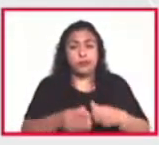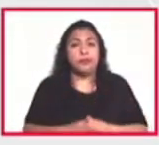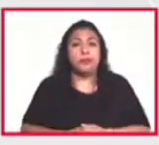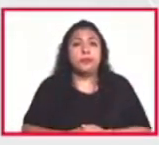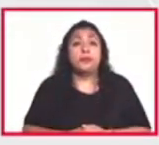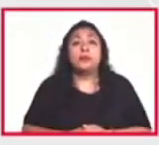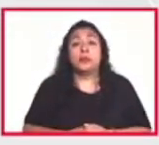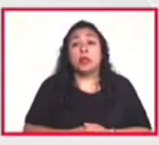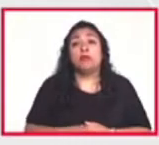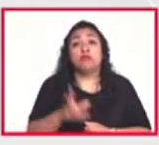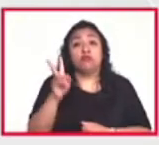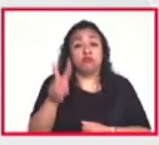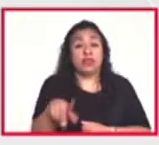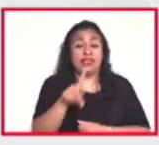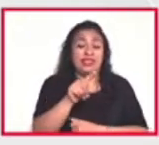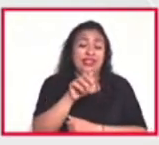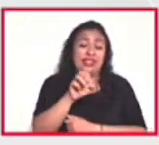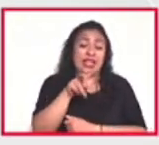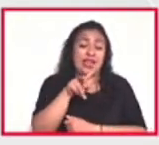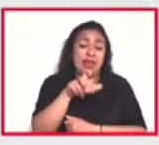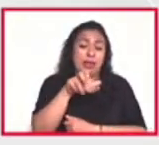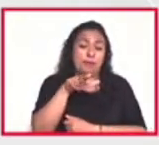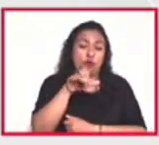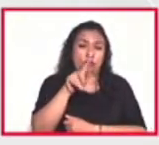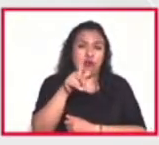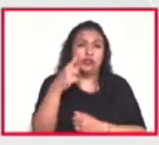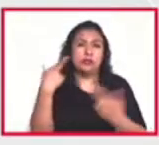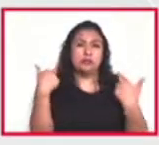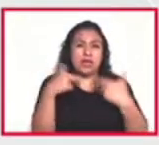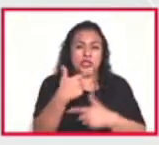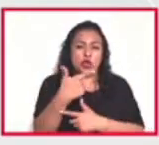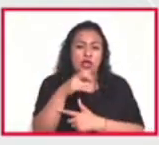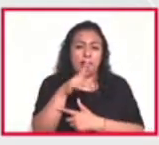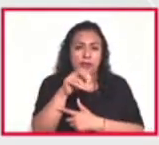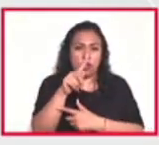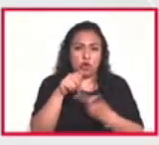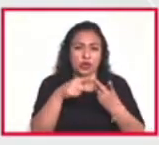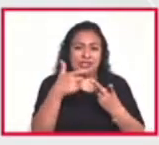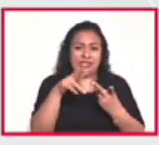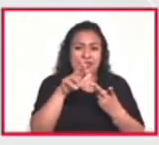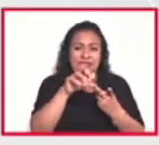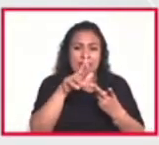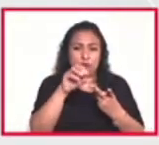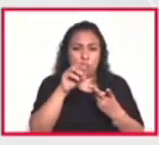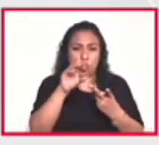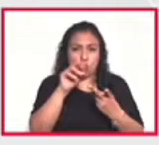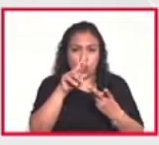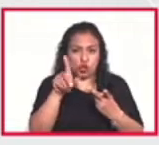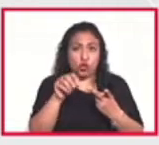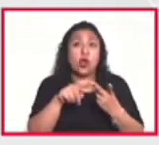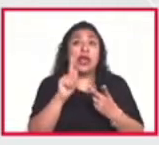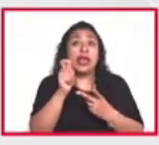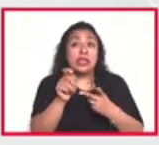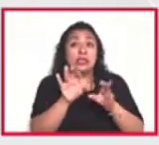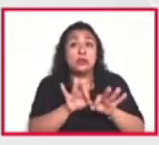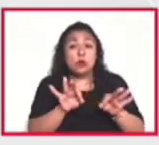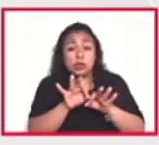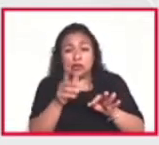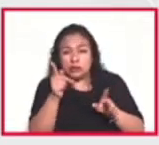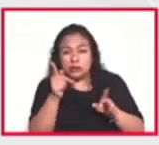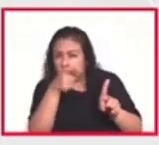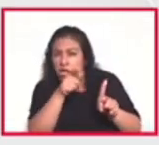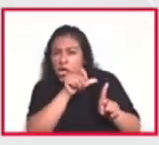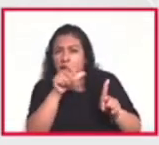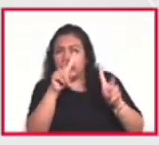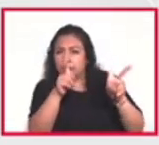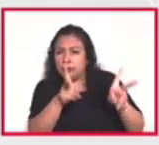de Telemorfosis con el maestro Gabriel Torres, con Guillermo Orozco, fue precisamente poner el análisis, el énfasis en los